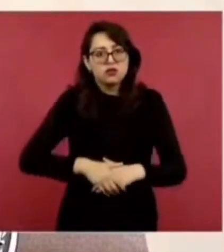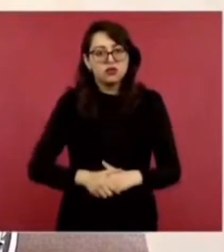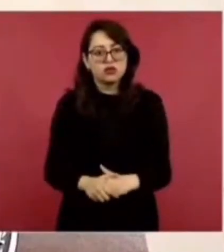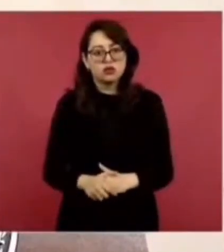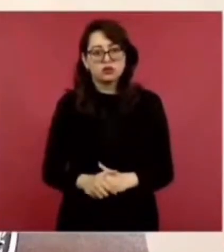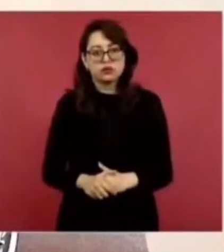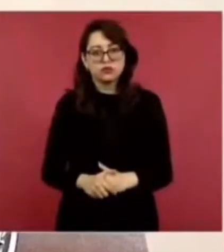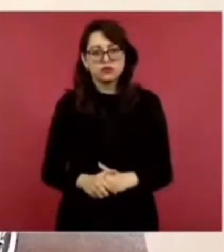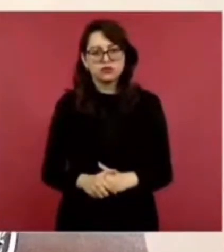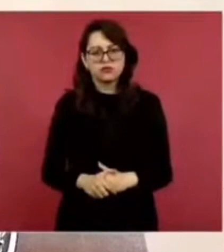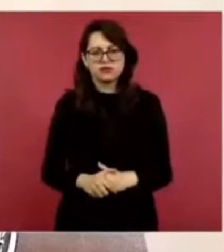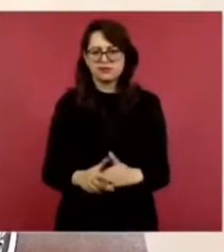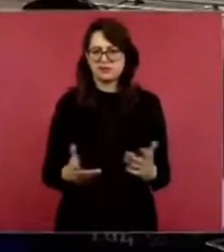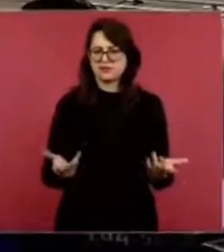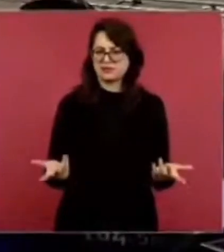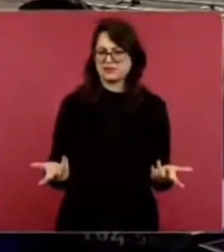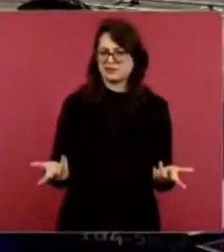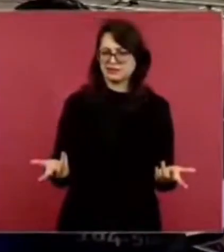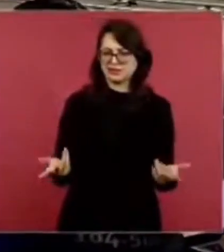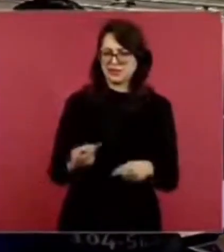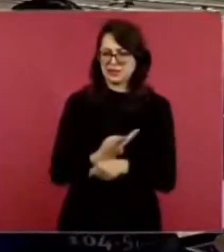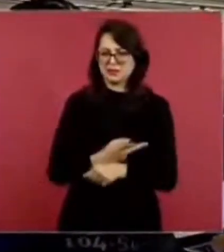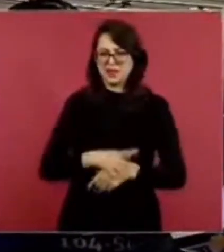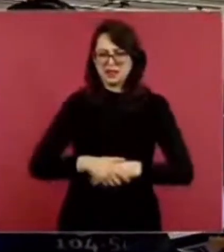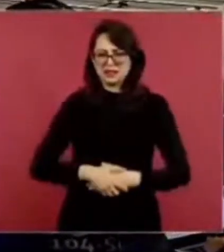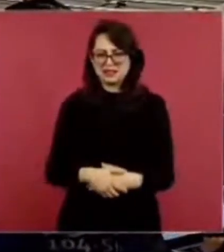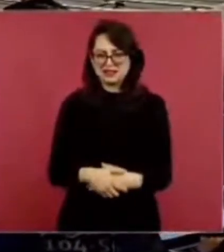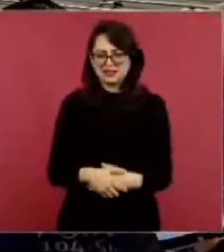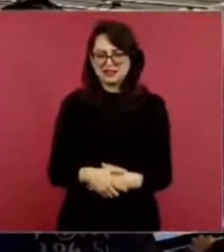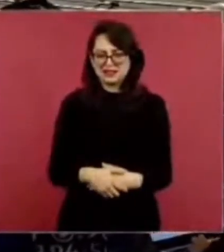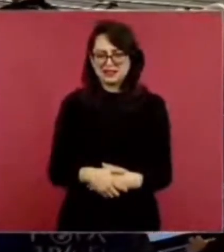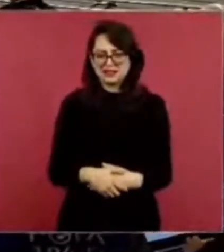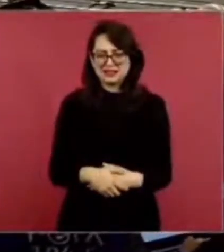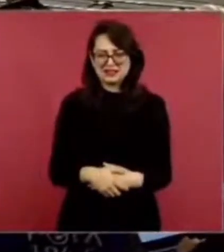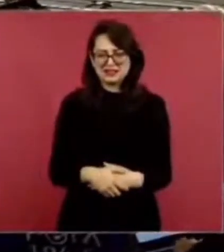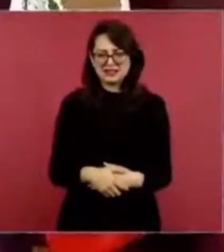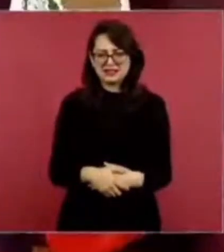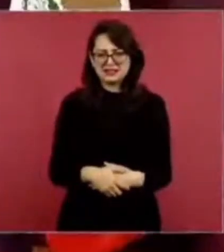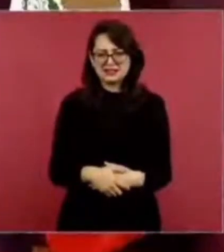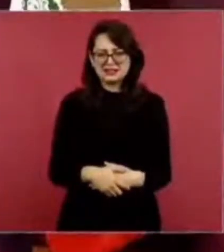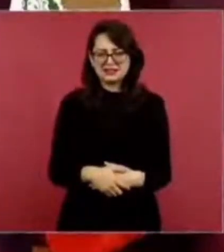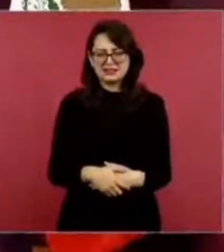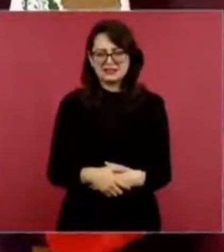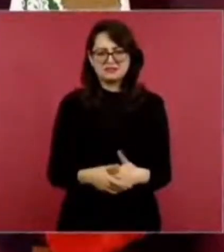A esos extremos se ha llegado.